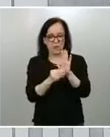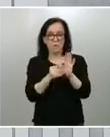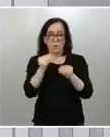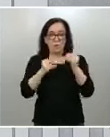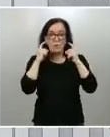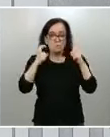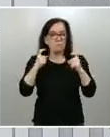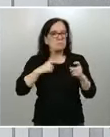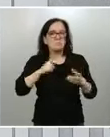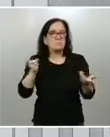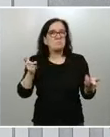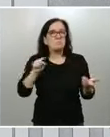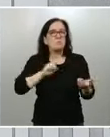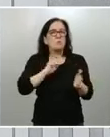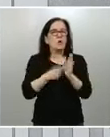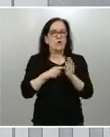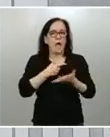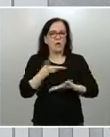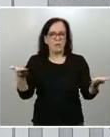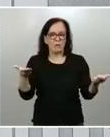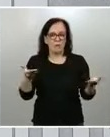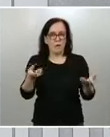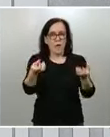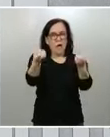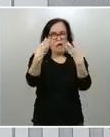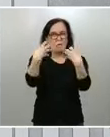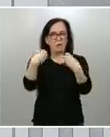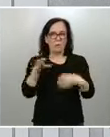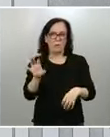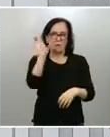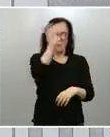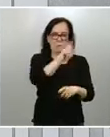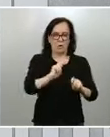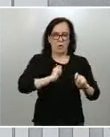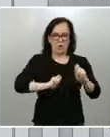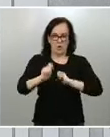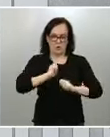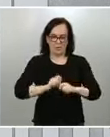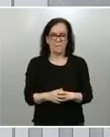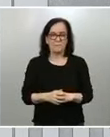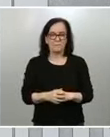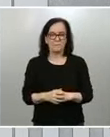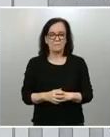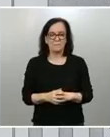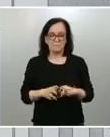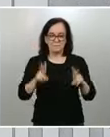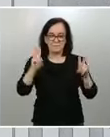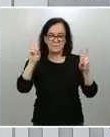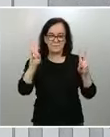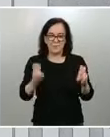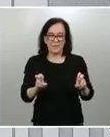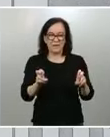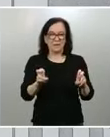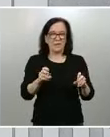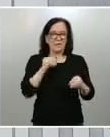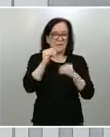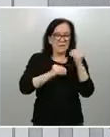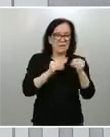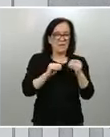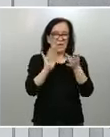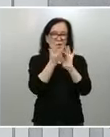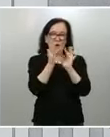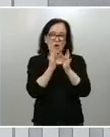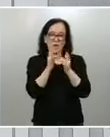en este informe en la información que nos van facilitando respecto a la monitorización de contactos estrechos para hacer